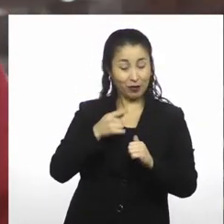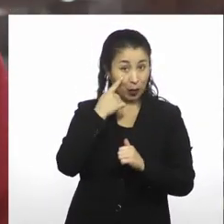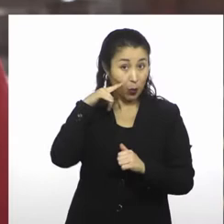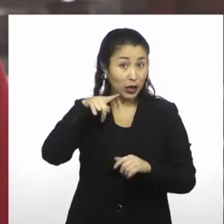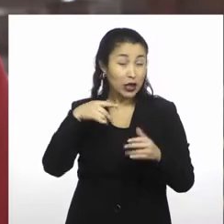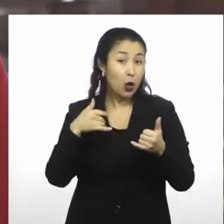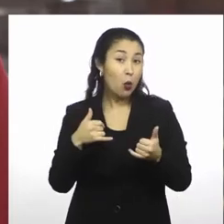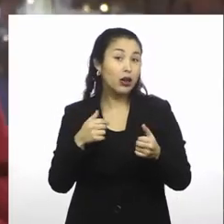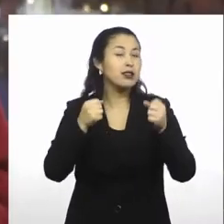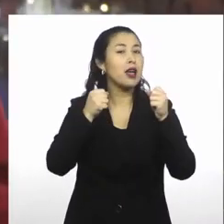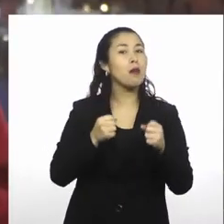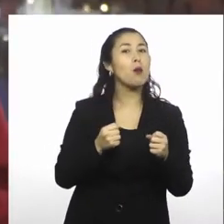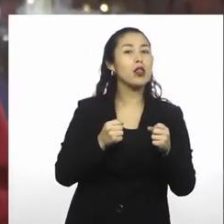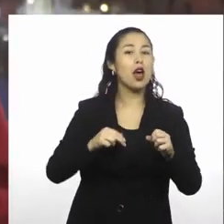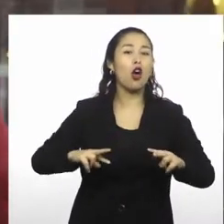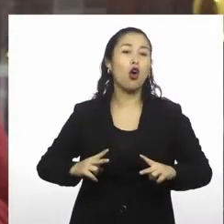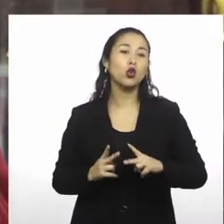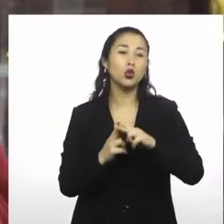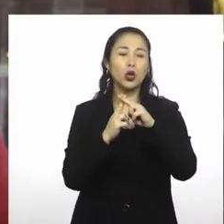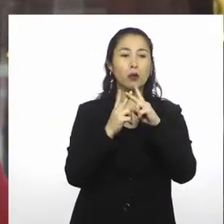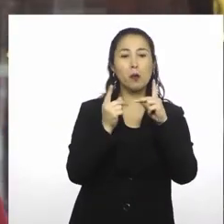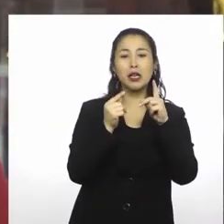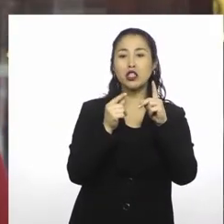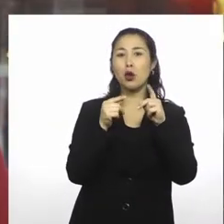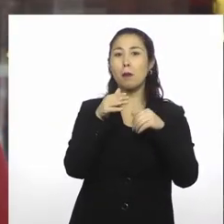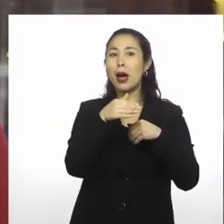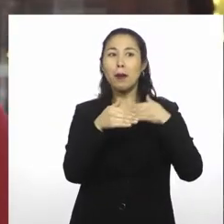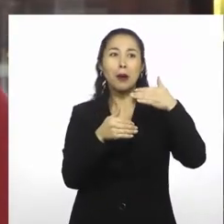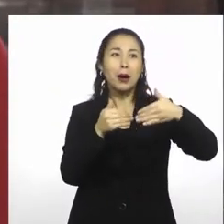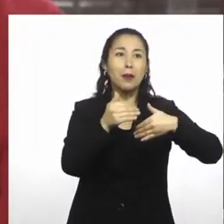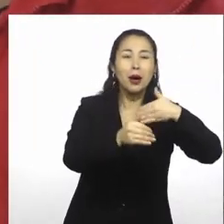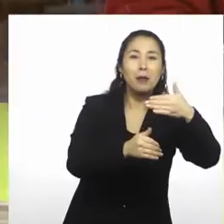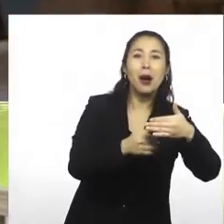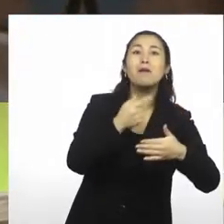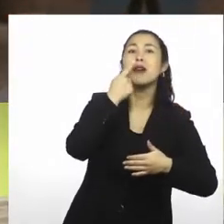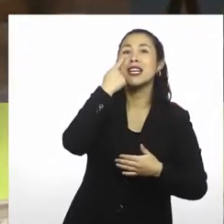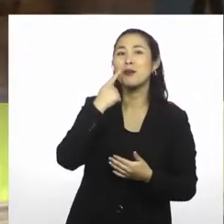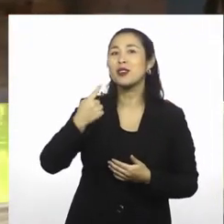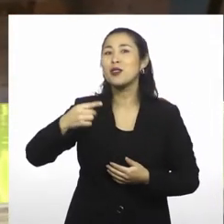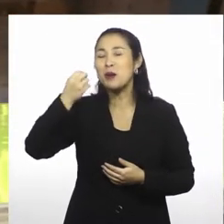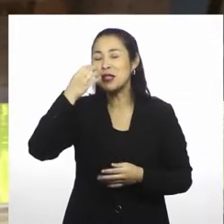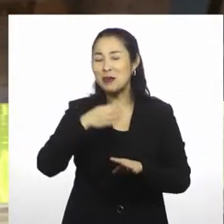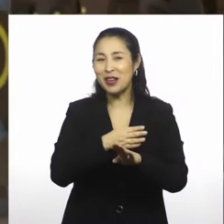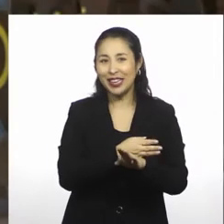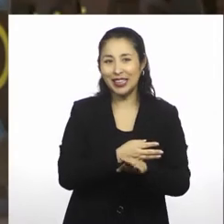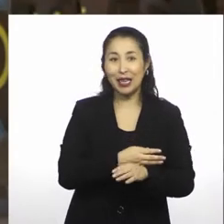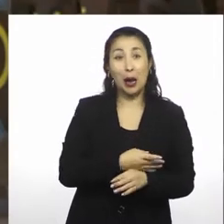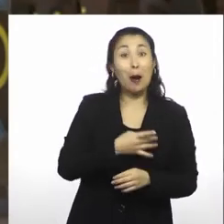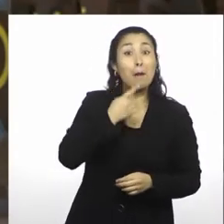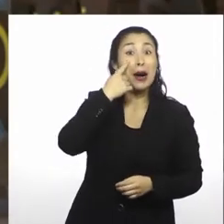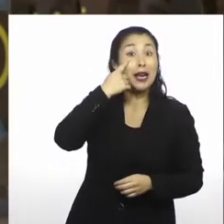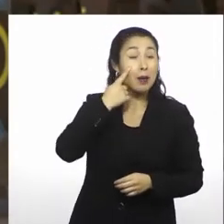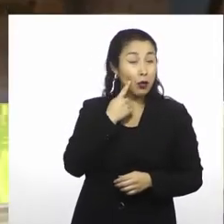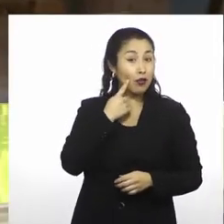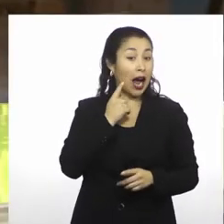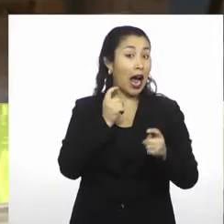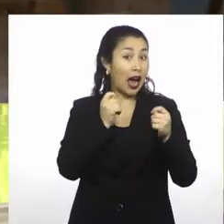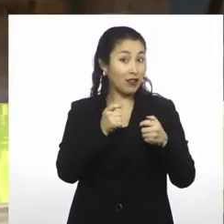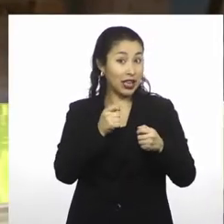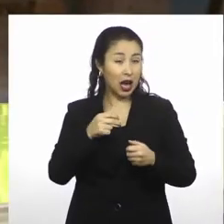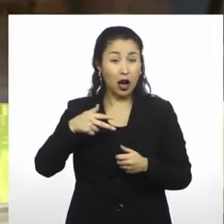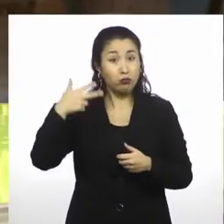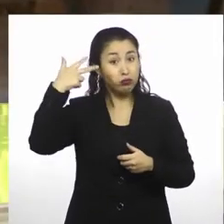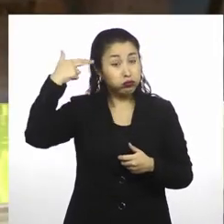podemos construir una especie de circuito para poner a prueba lo que hemos aprendido. Para poner a prueba la destreza con el secador de pelo,